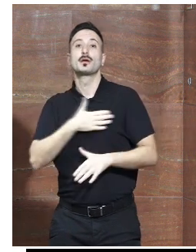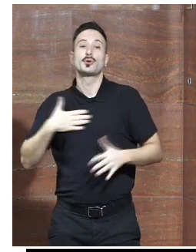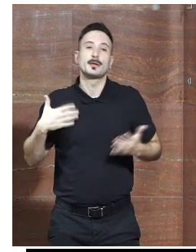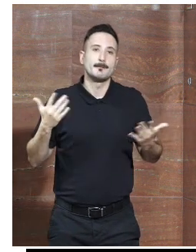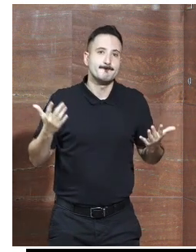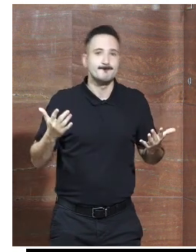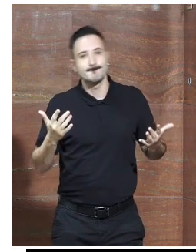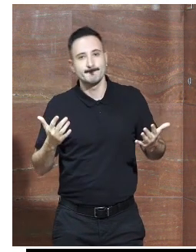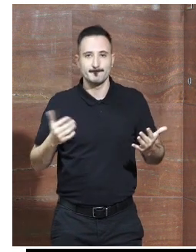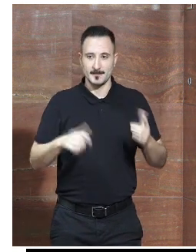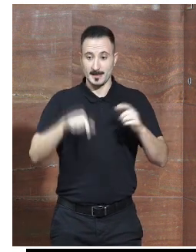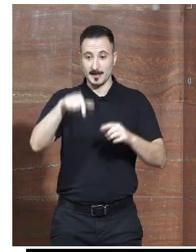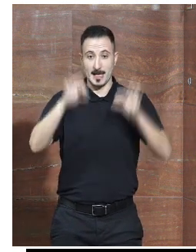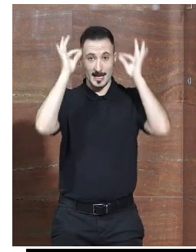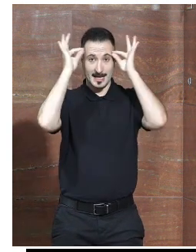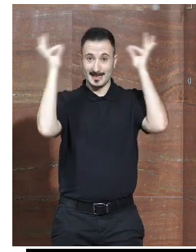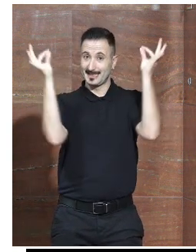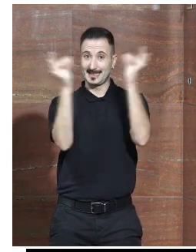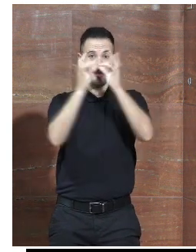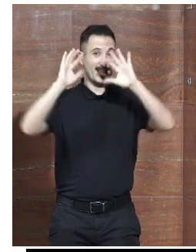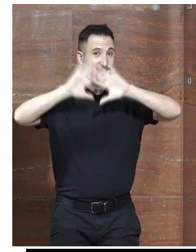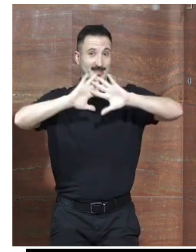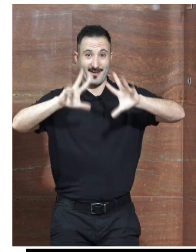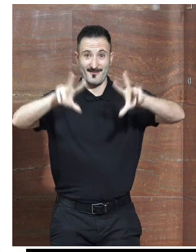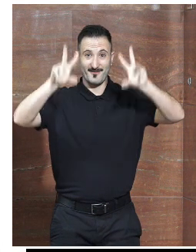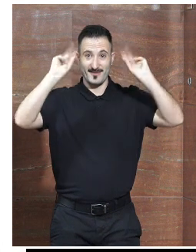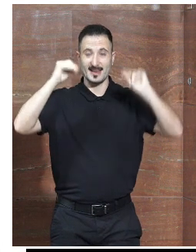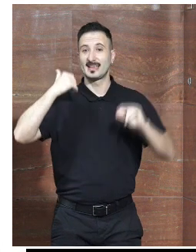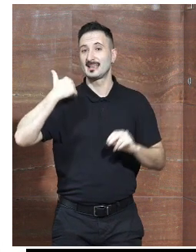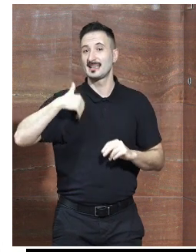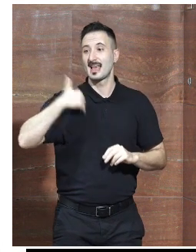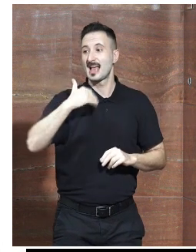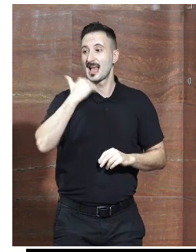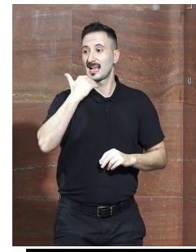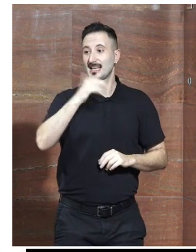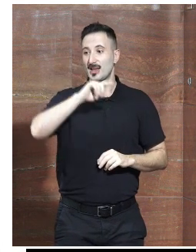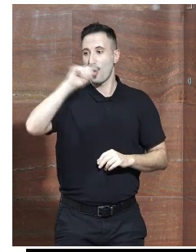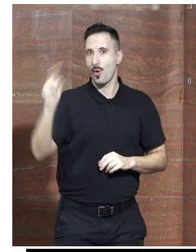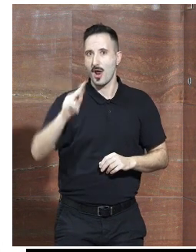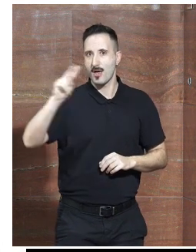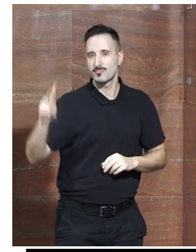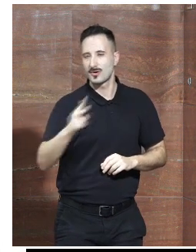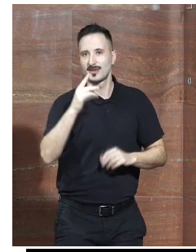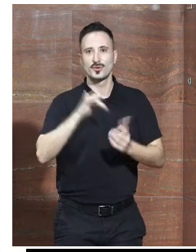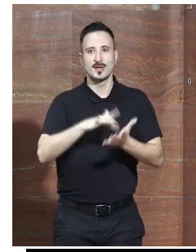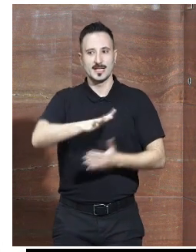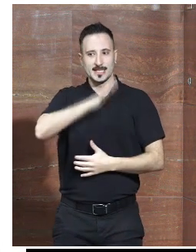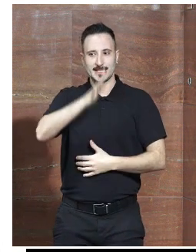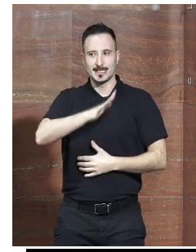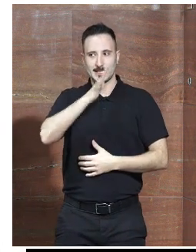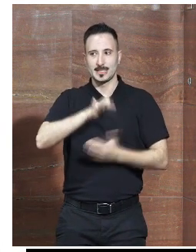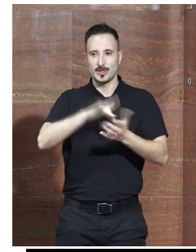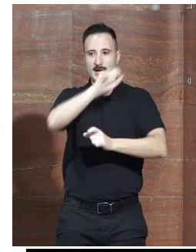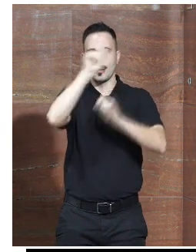Pues si este seminario ha llegado hasta donde ha llegado, nos daba para otras 2 horas, son casi para un monográfico, además, es que es increíble. Hemos dejado la mitad de las preguntas